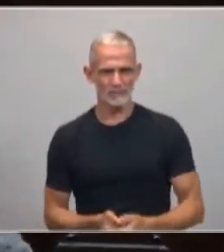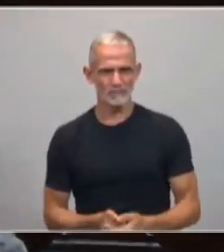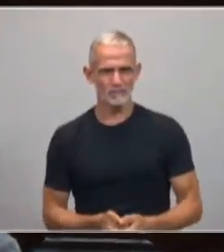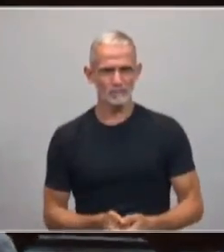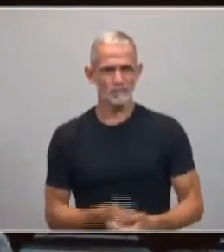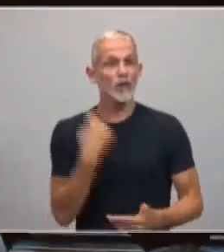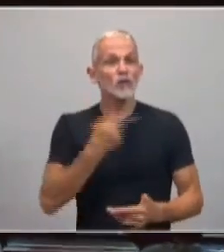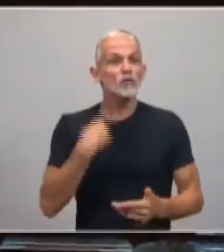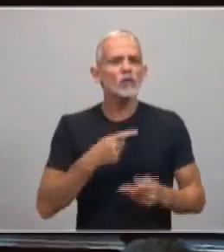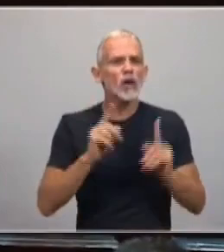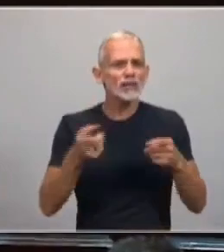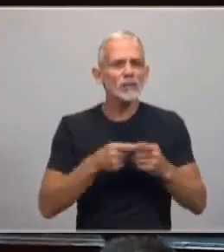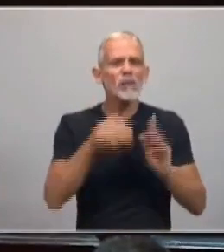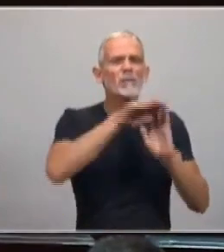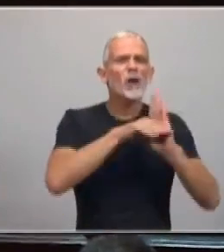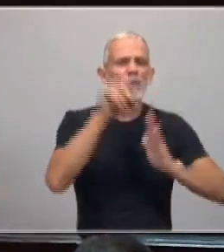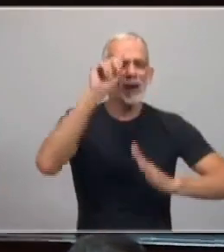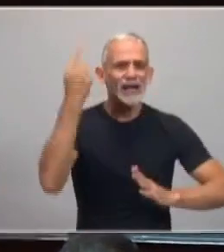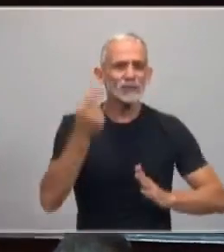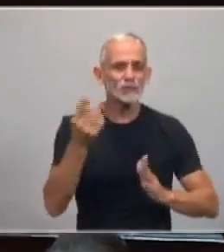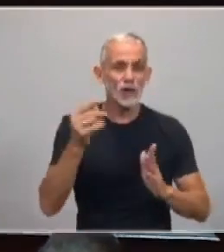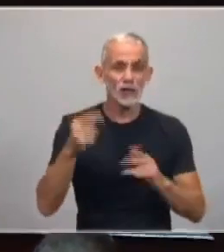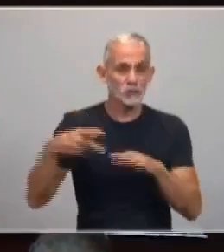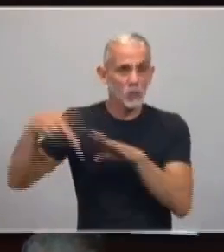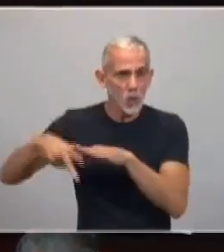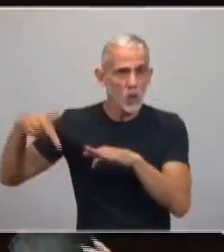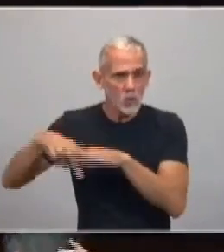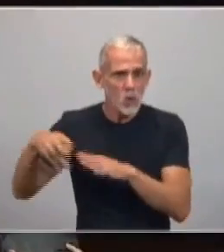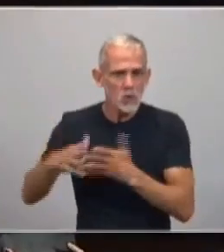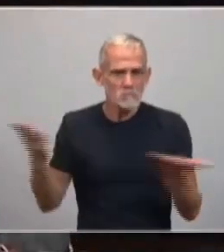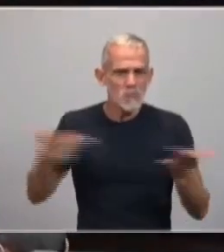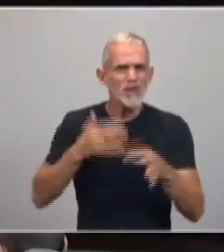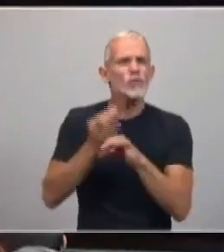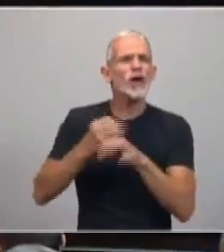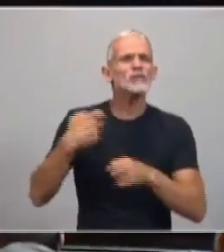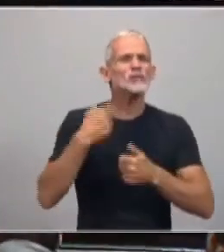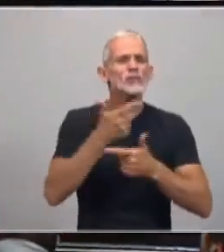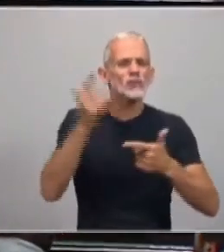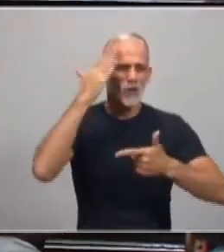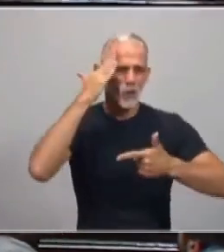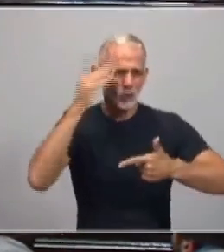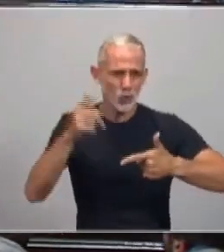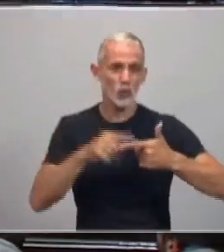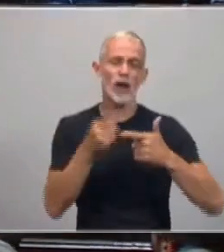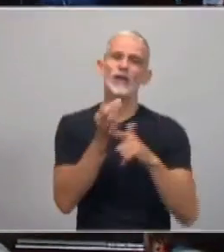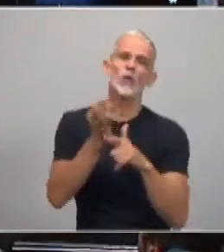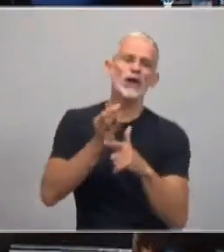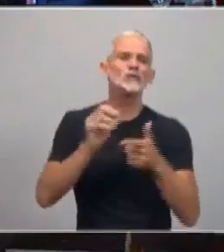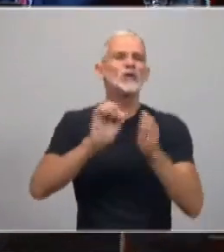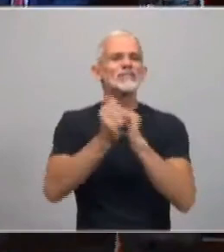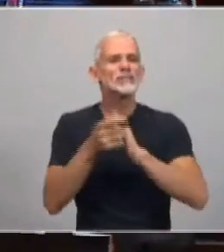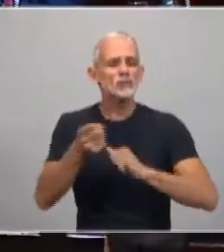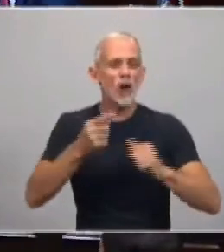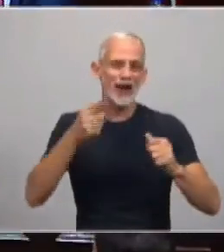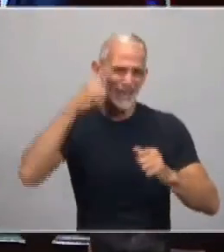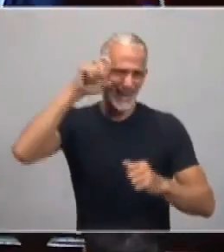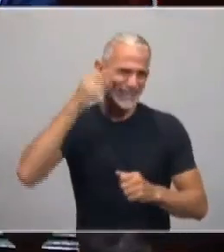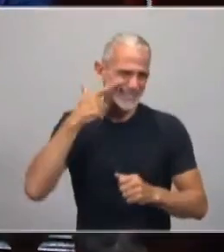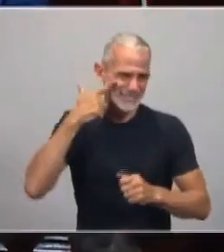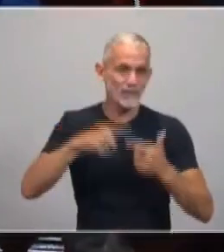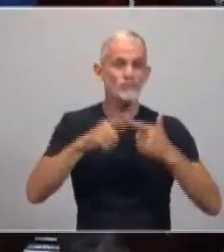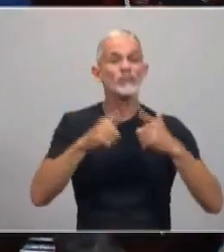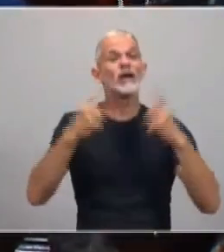también con otros programas nacionales interrumpidos: educación social y cultura, educación sexual integral,